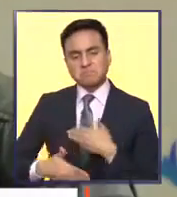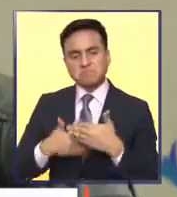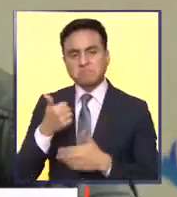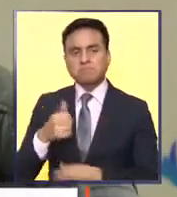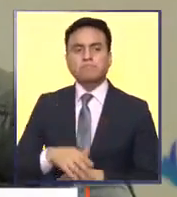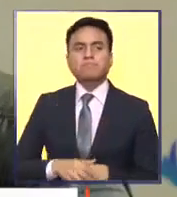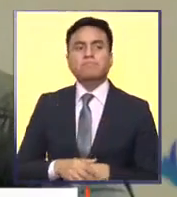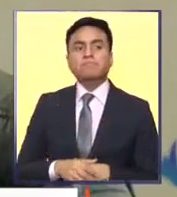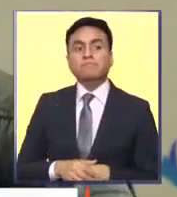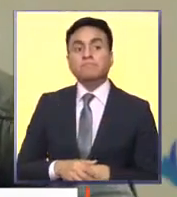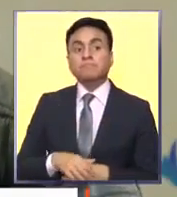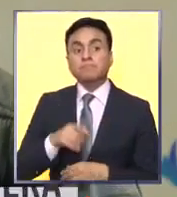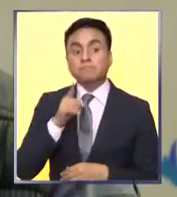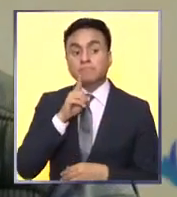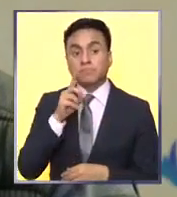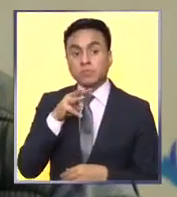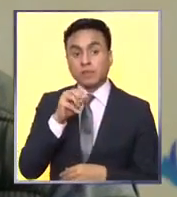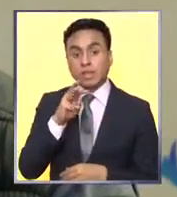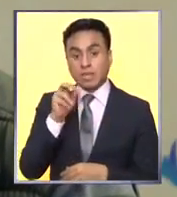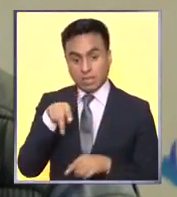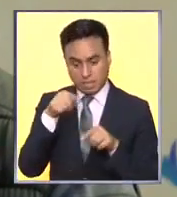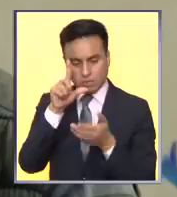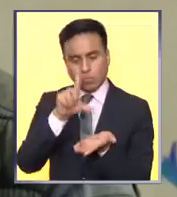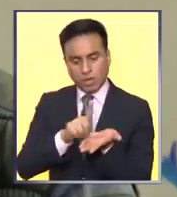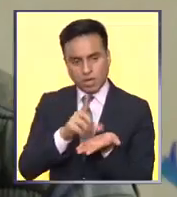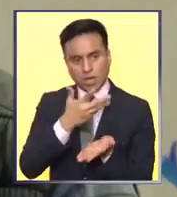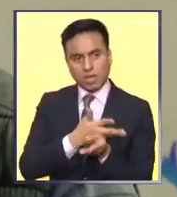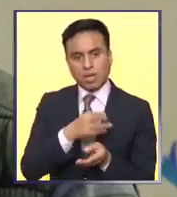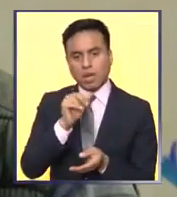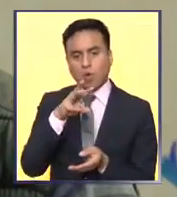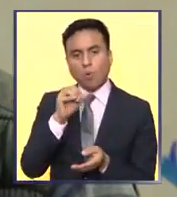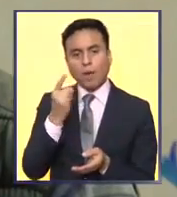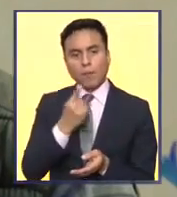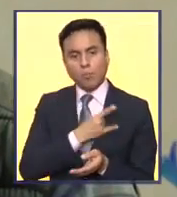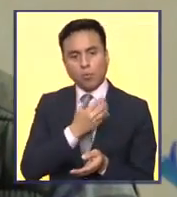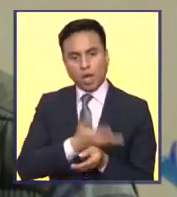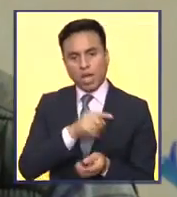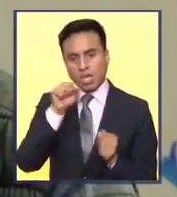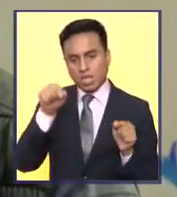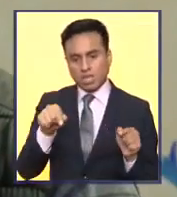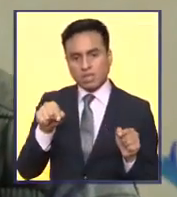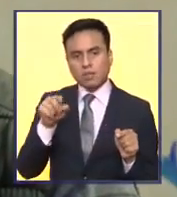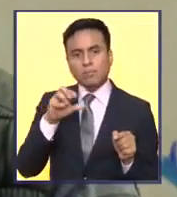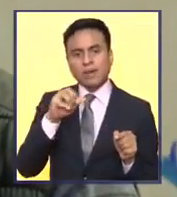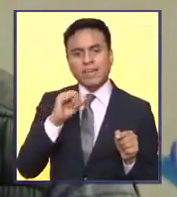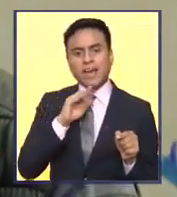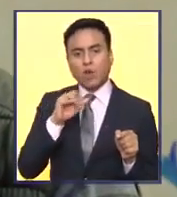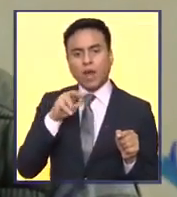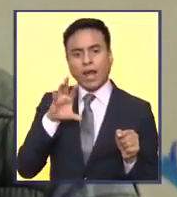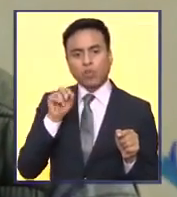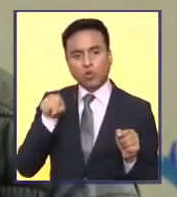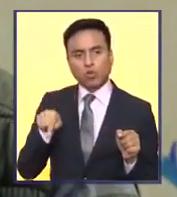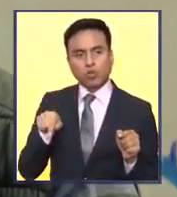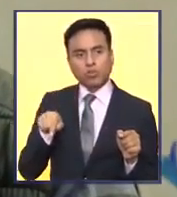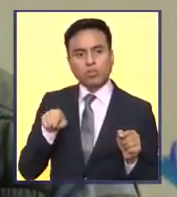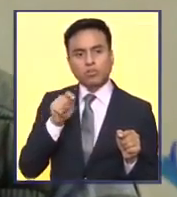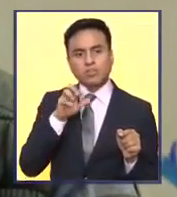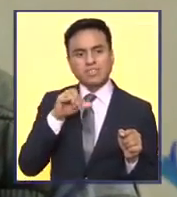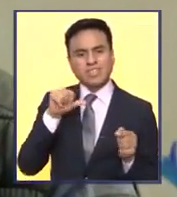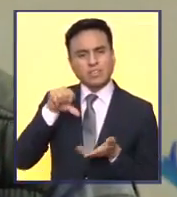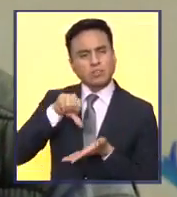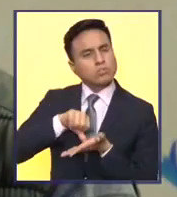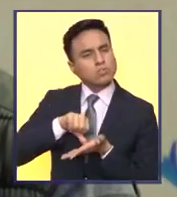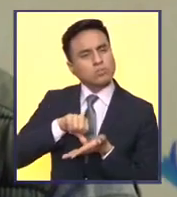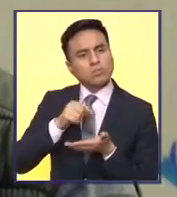Tenemos Nueva de Lime, que estamos ahora, tenemos en Arauco Maipú, tenemos Parque Araucano, tenemos Subcentro,